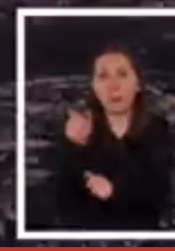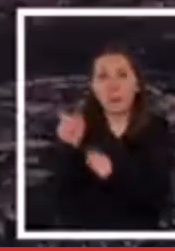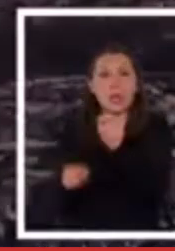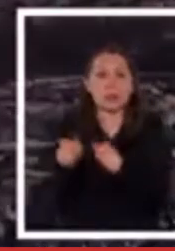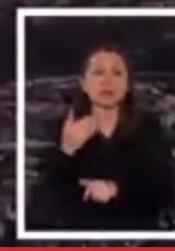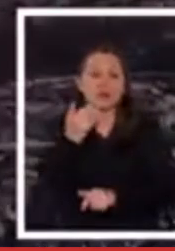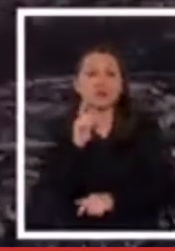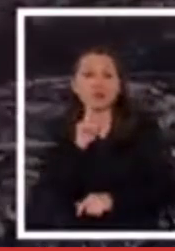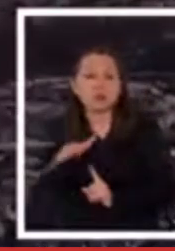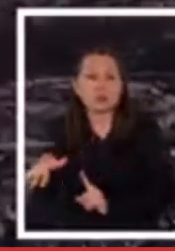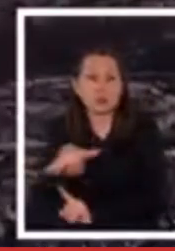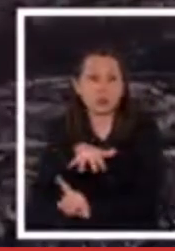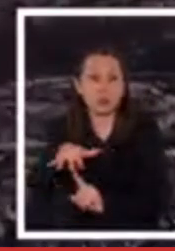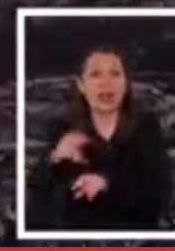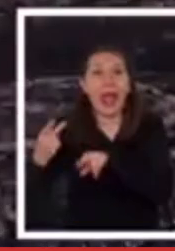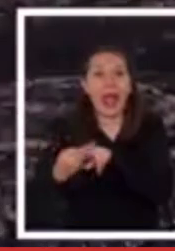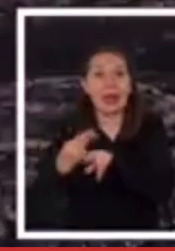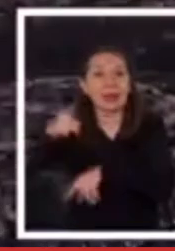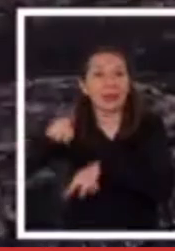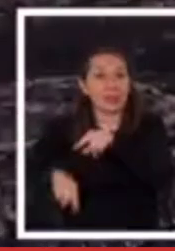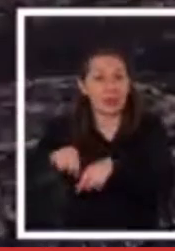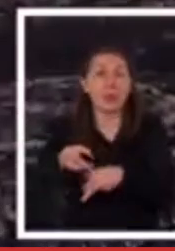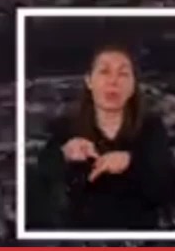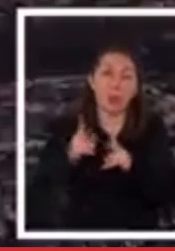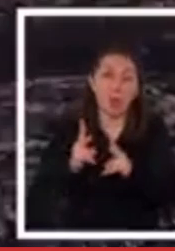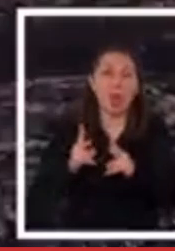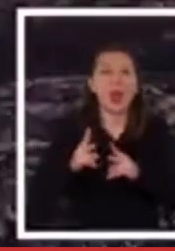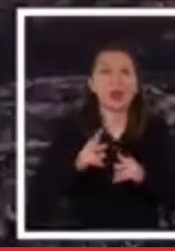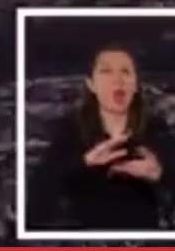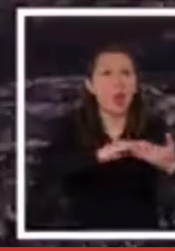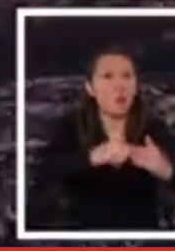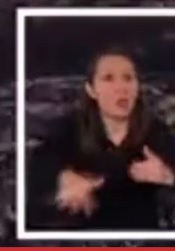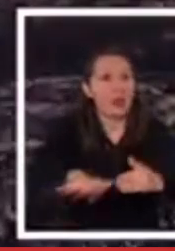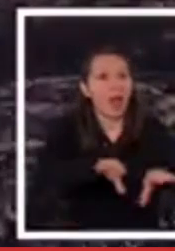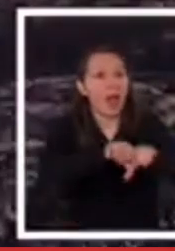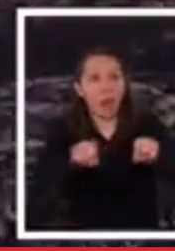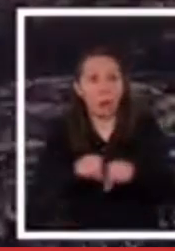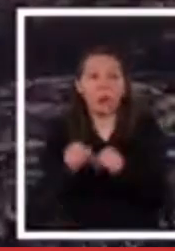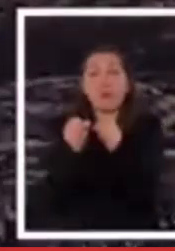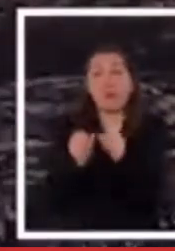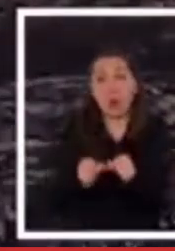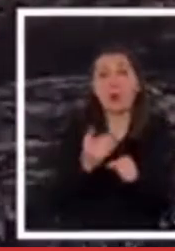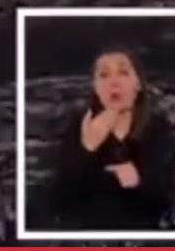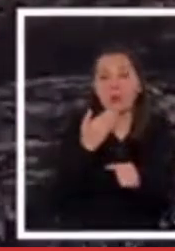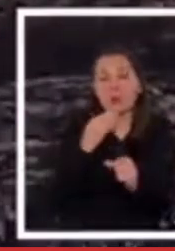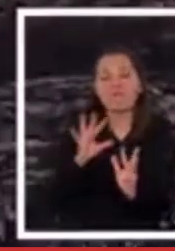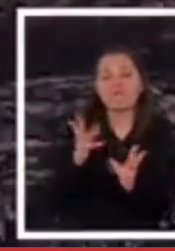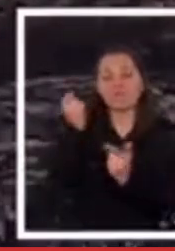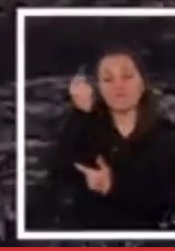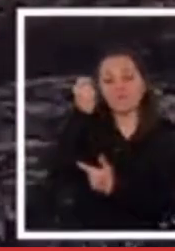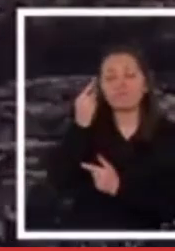ser personas que también tengan situación de arrendamiento o de tratos comunitarios para poder ser pragmáticos